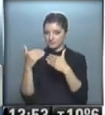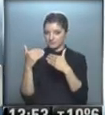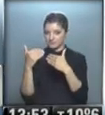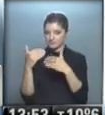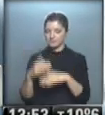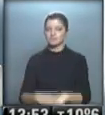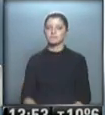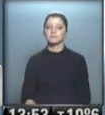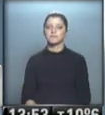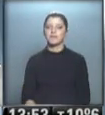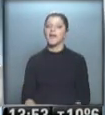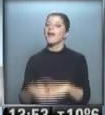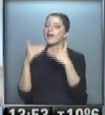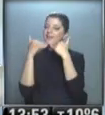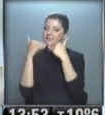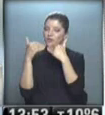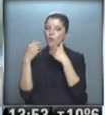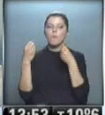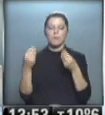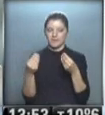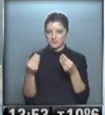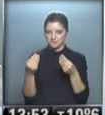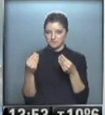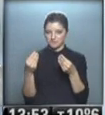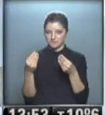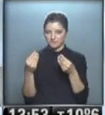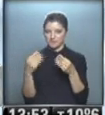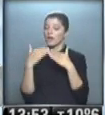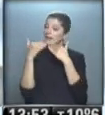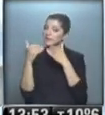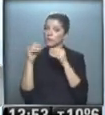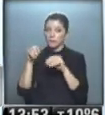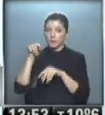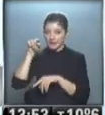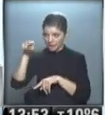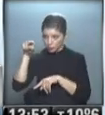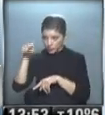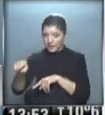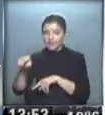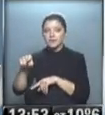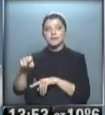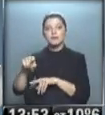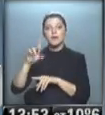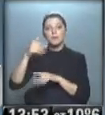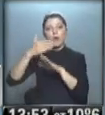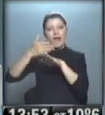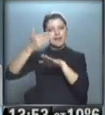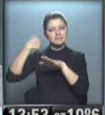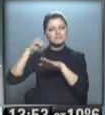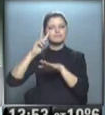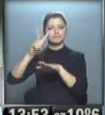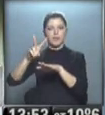agradecer Quiero agradecer porque quiero agradecerá ellos atrás tuyo se ve muy